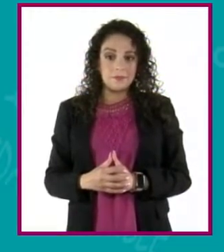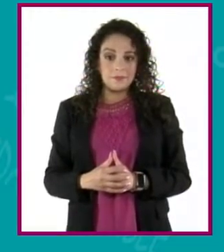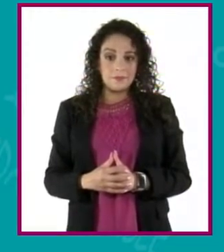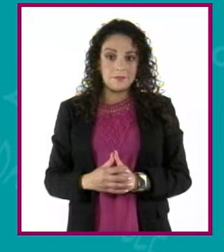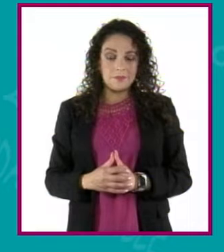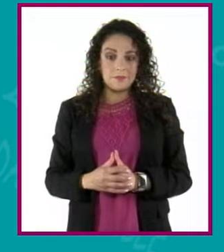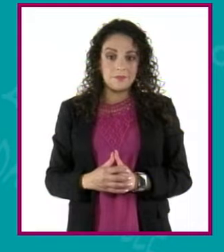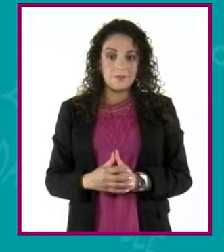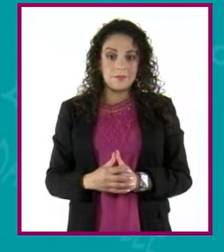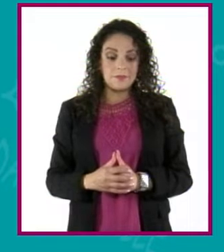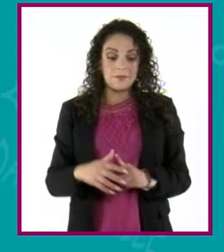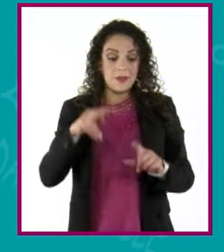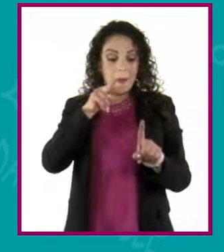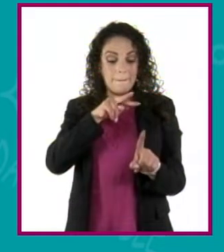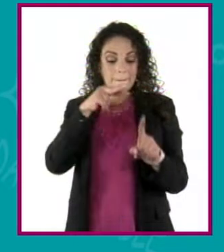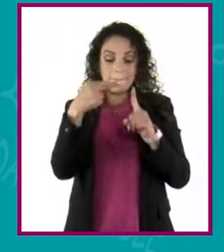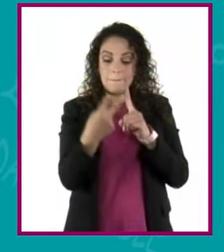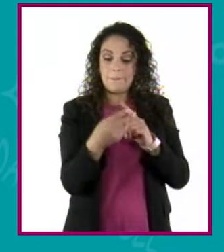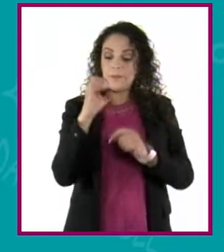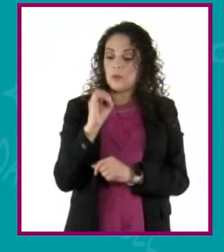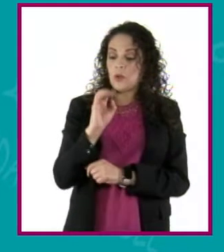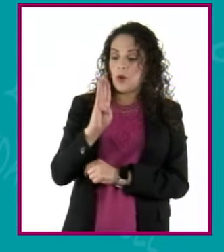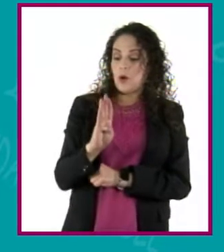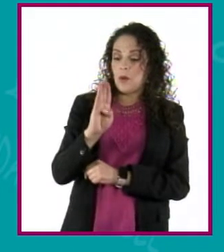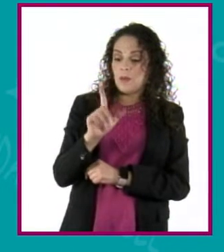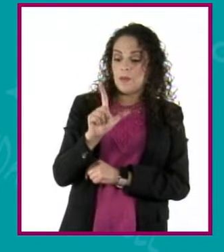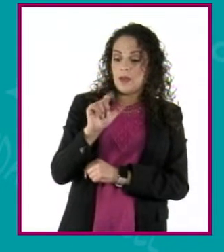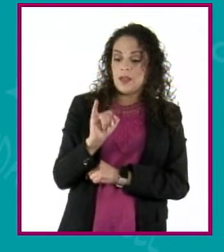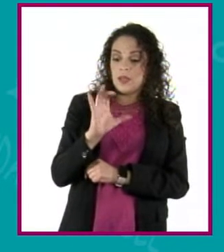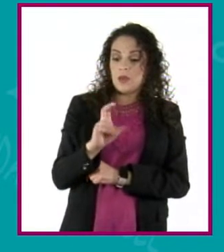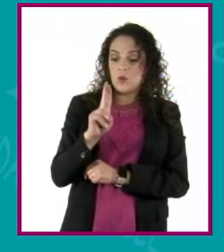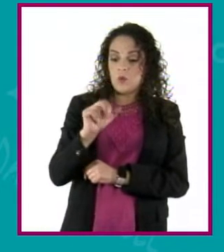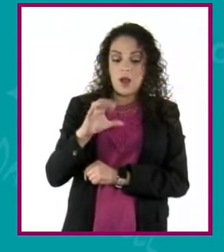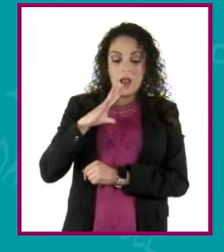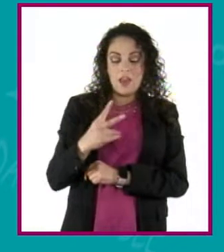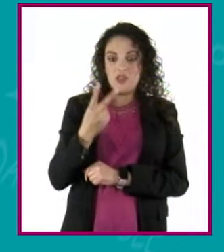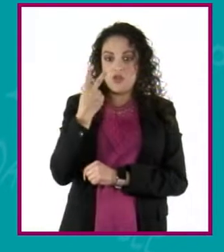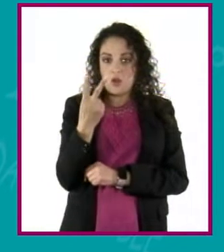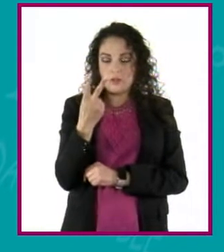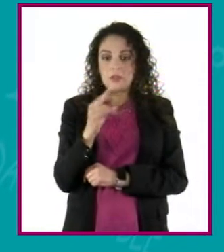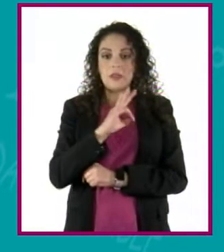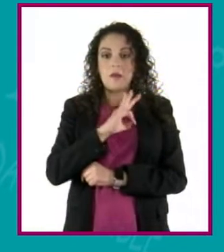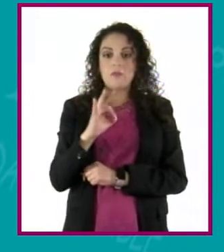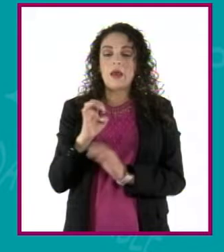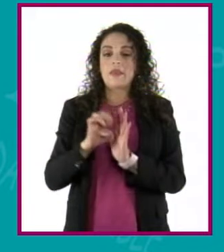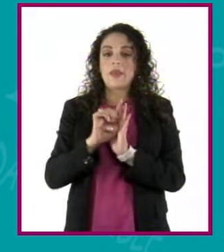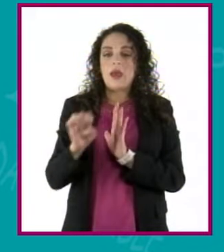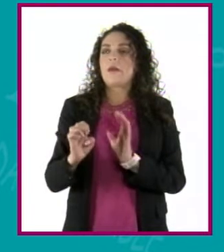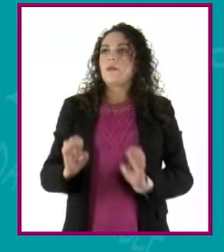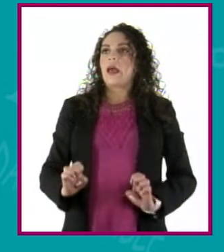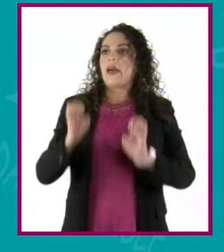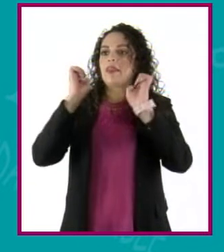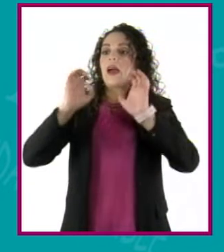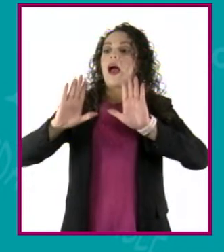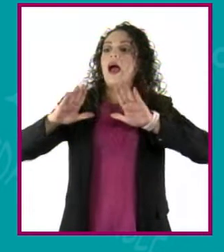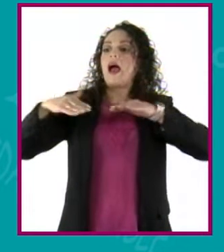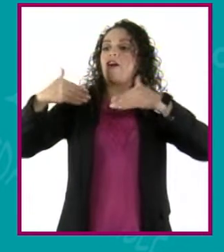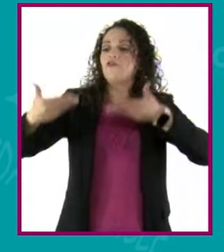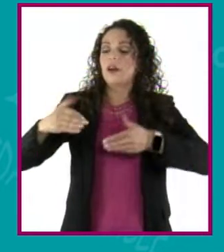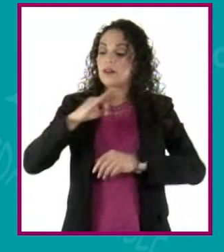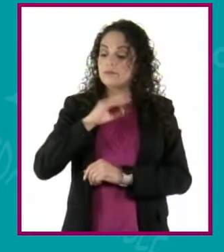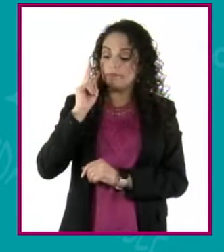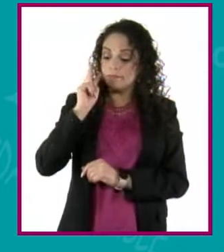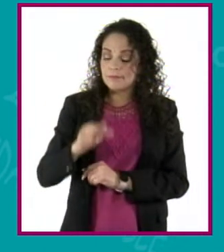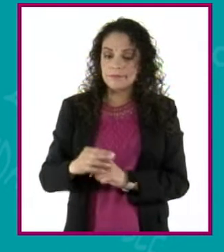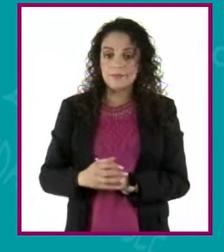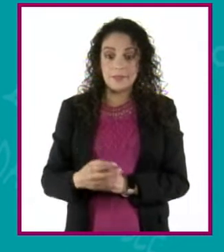La perspectiva oblicua tiene 2 puntos de fuga. Se utiliza, por ejemplo, para dibujar exteriores con edificios. Aquí todas las líneas verticales